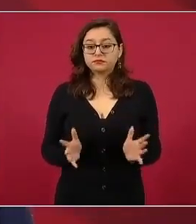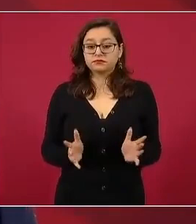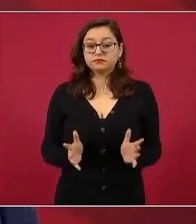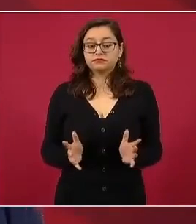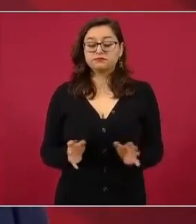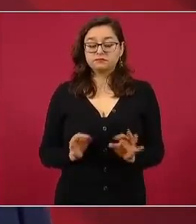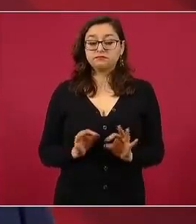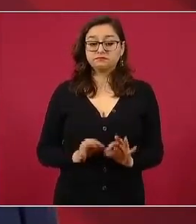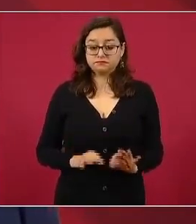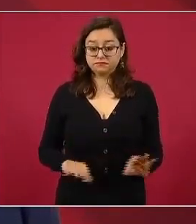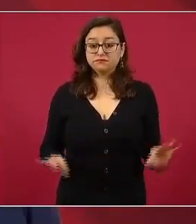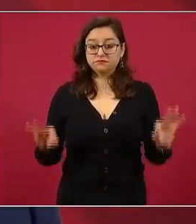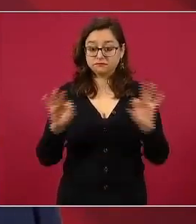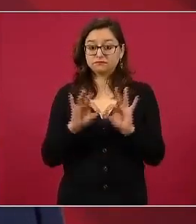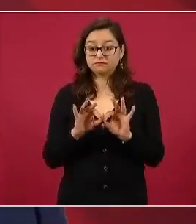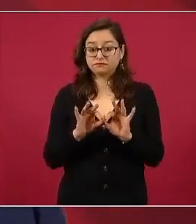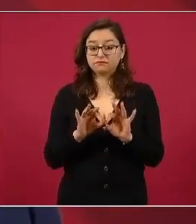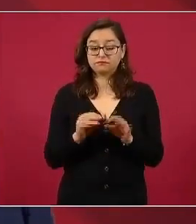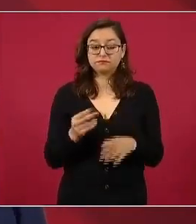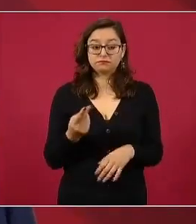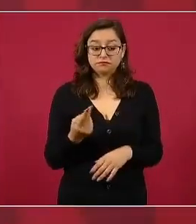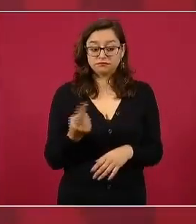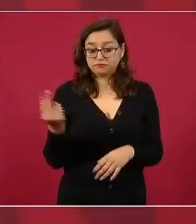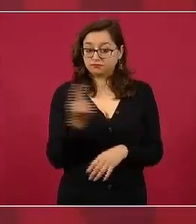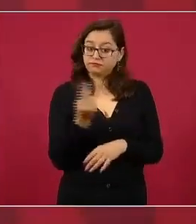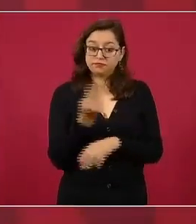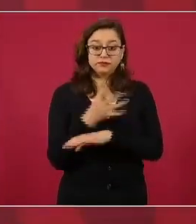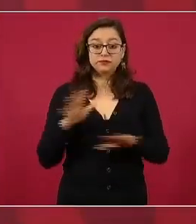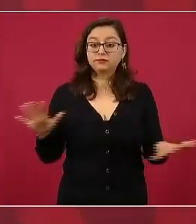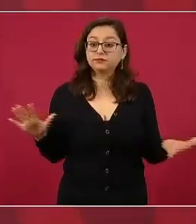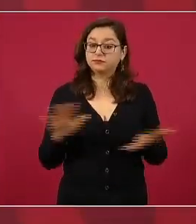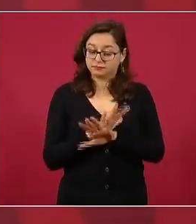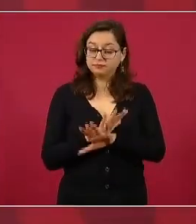necesario que haya un cambio. Por ejemplo, aquí en México,